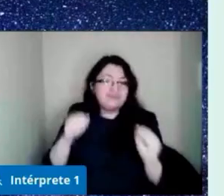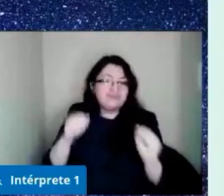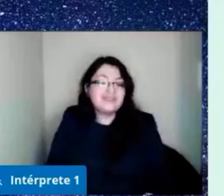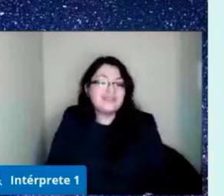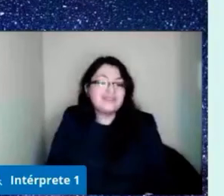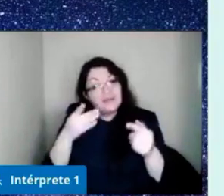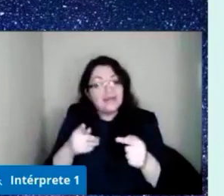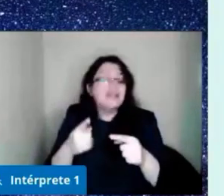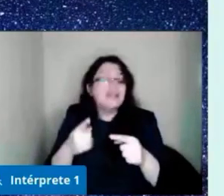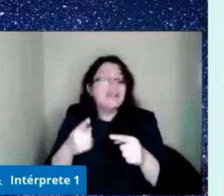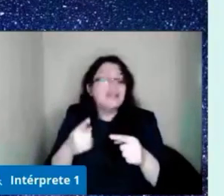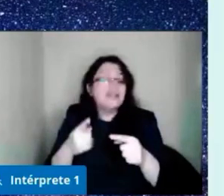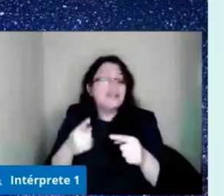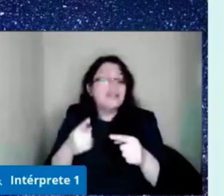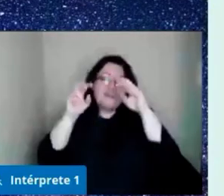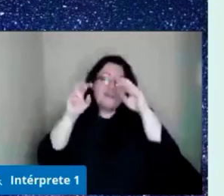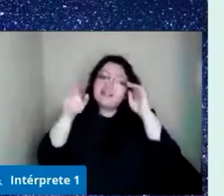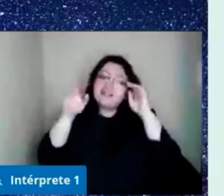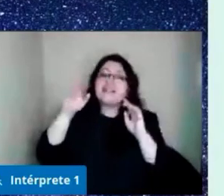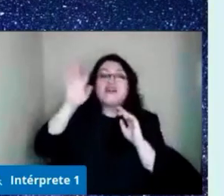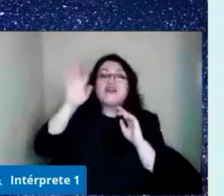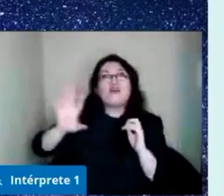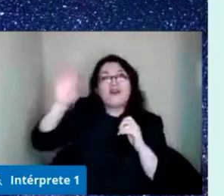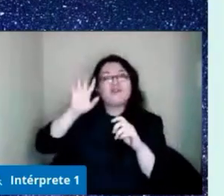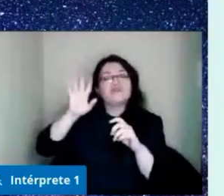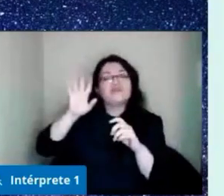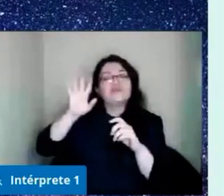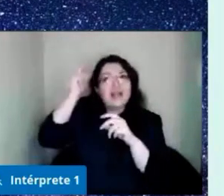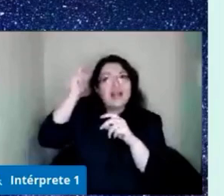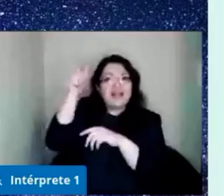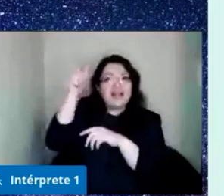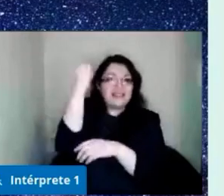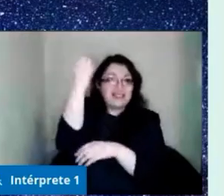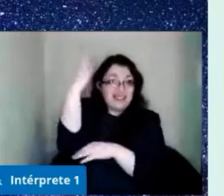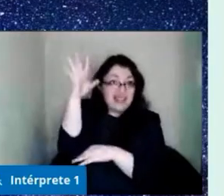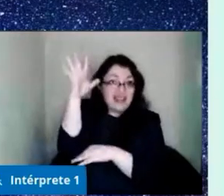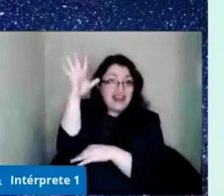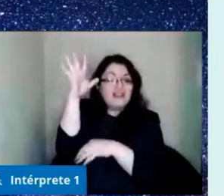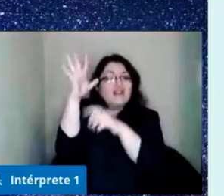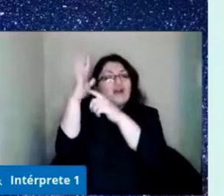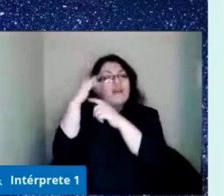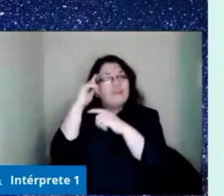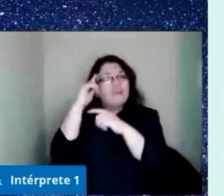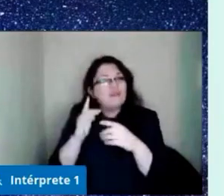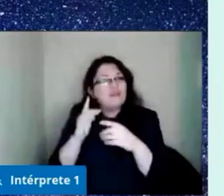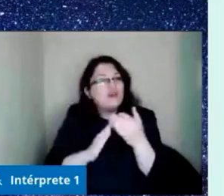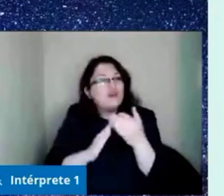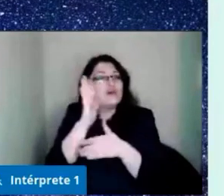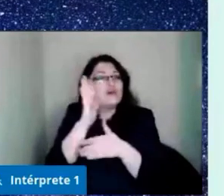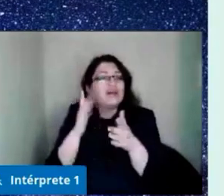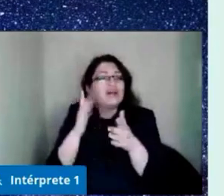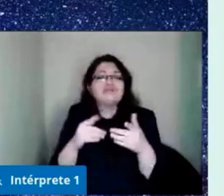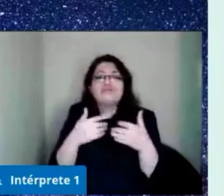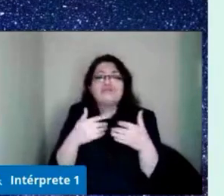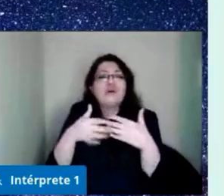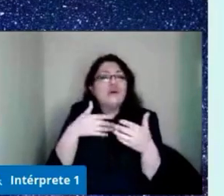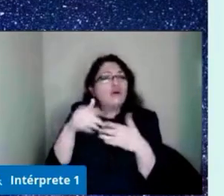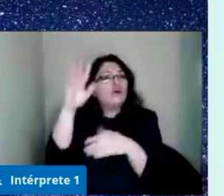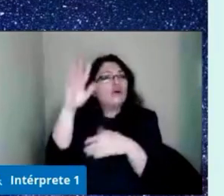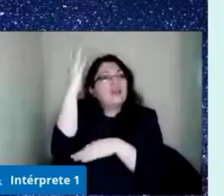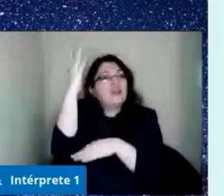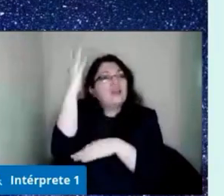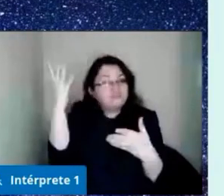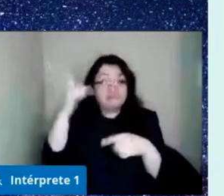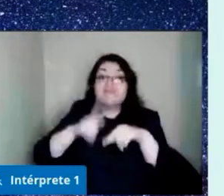esta idea del árbol que está dibujado aquí en la imagen del fondo, pero vamos a partir primero con el suelo donde está este árbol, que a